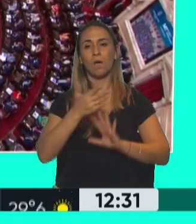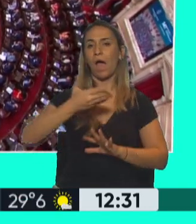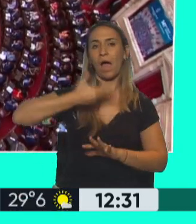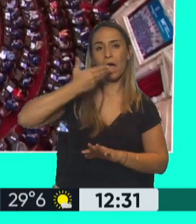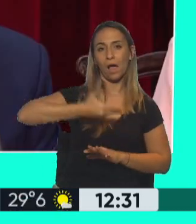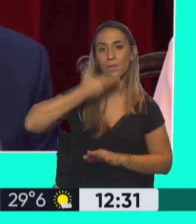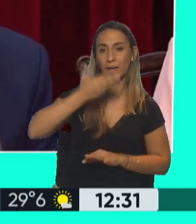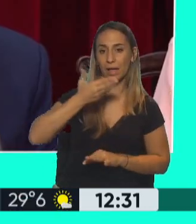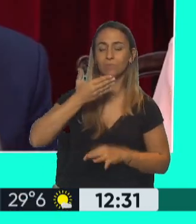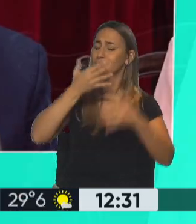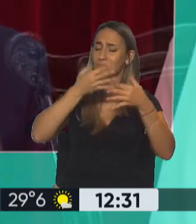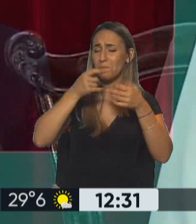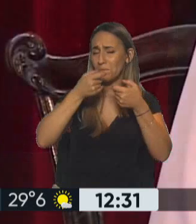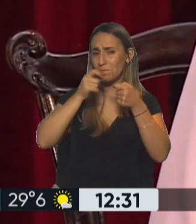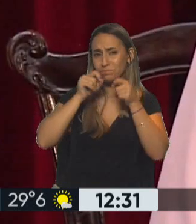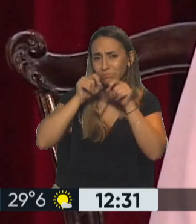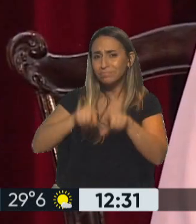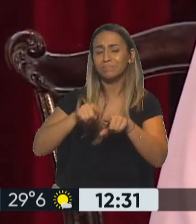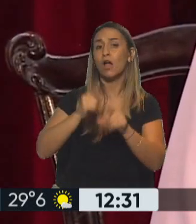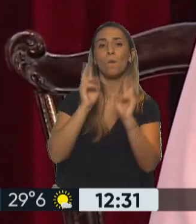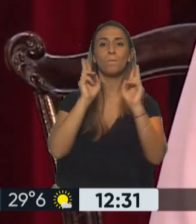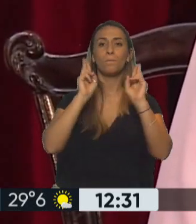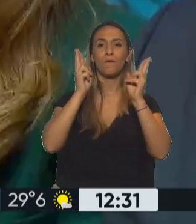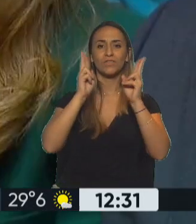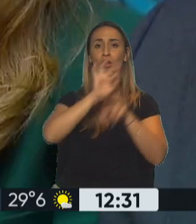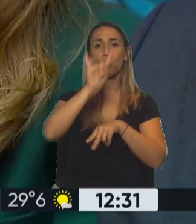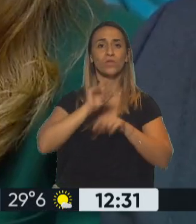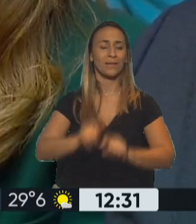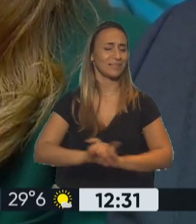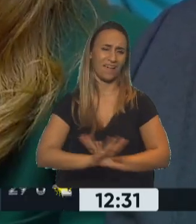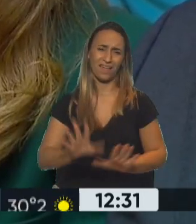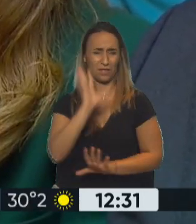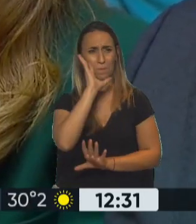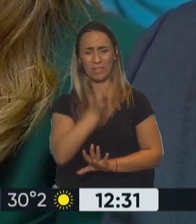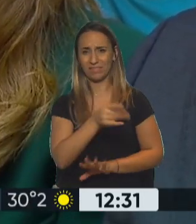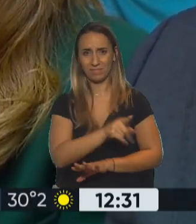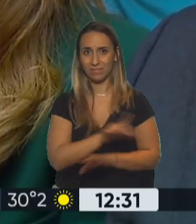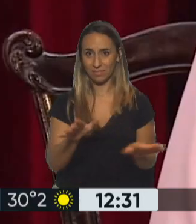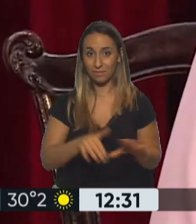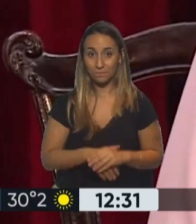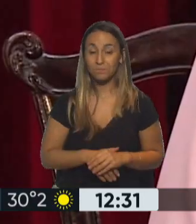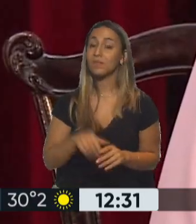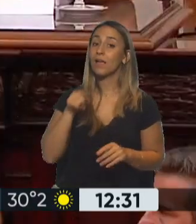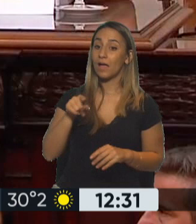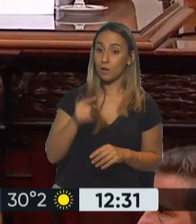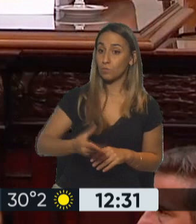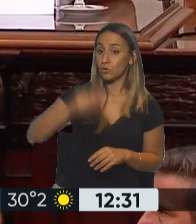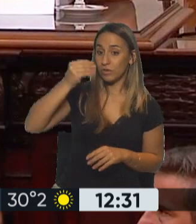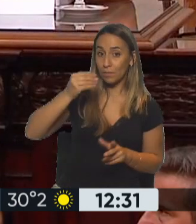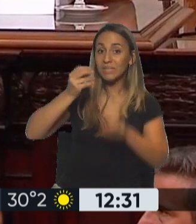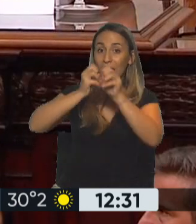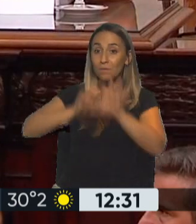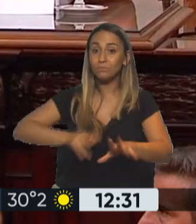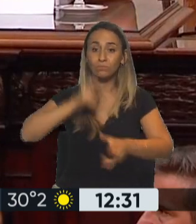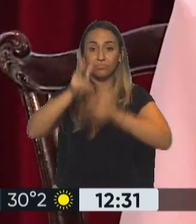diría, es un profesor universitario. Él, ¿no?, se definió como moderado, digo, y pronuncia esa palabra varias veces al inicio del discurso. Eso me parece que